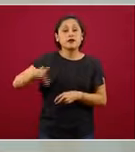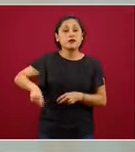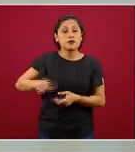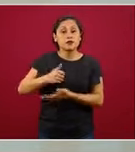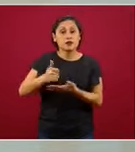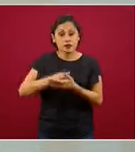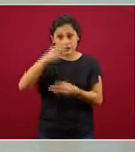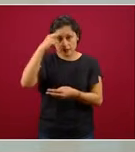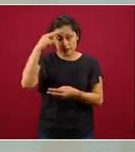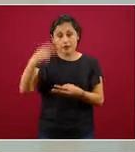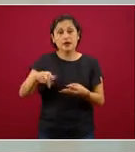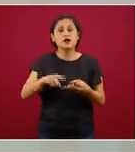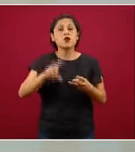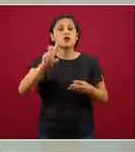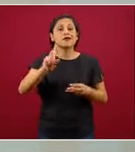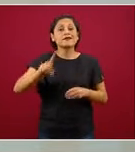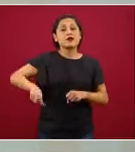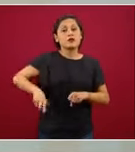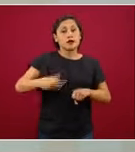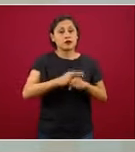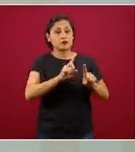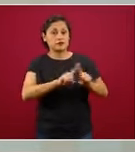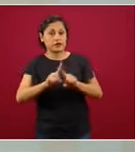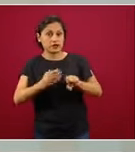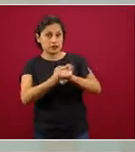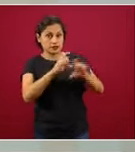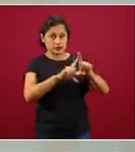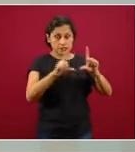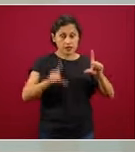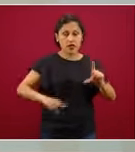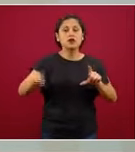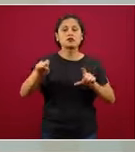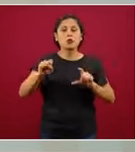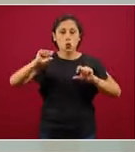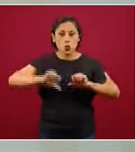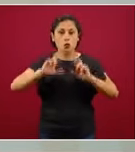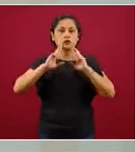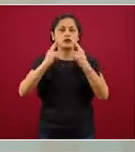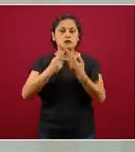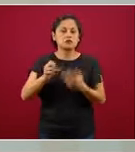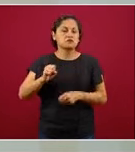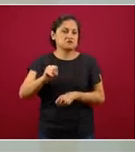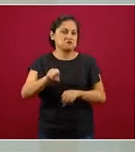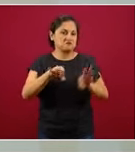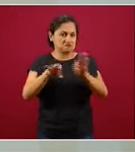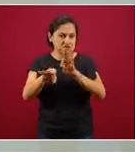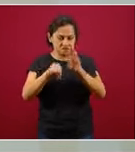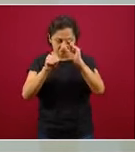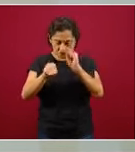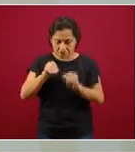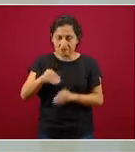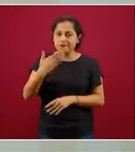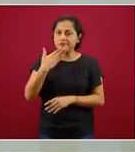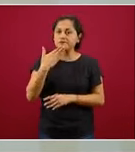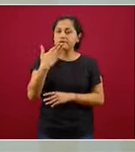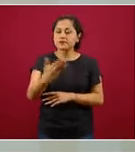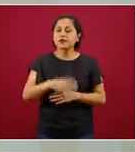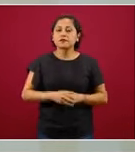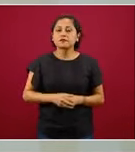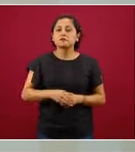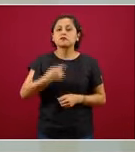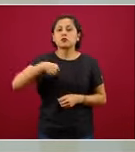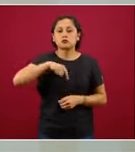gobernadores. Fue productiva, como lo es todas las reuniones que hemos tenido. Nos reunimos casi todas las